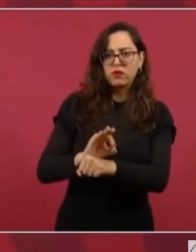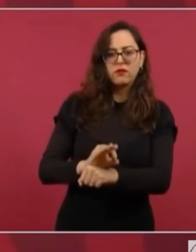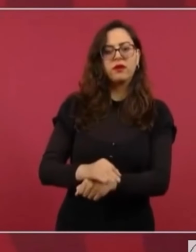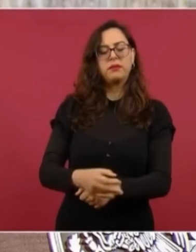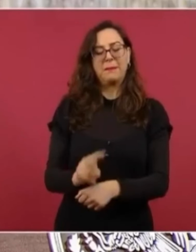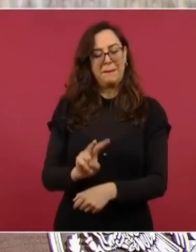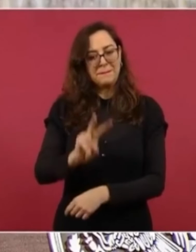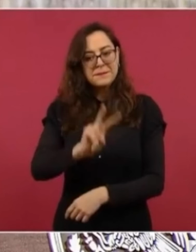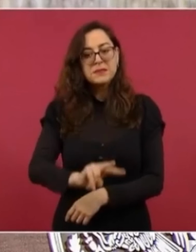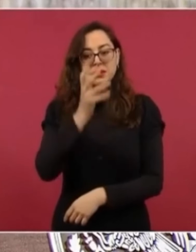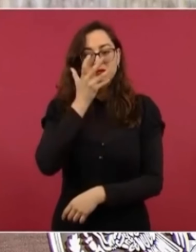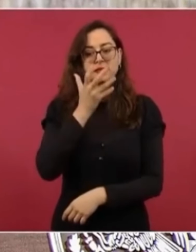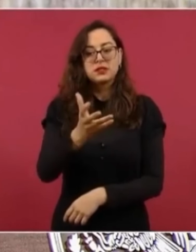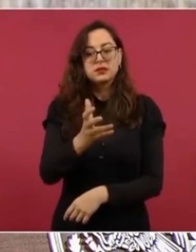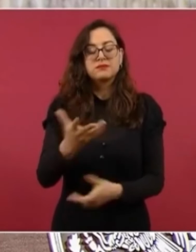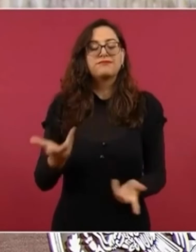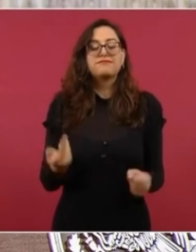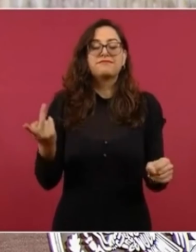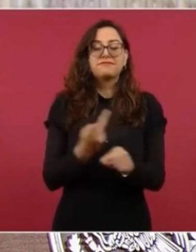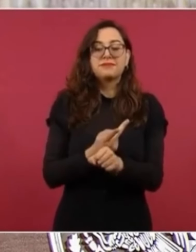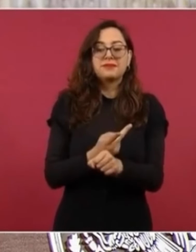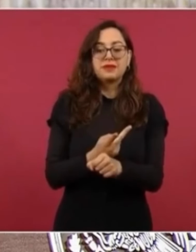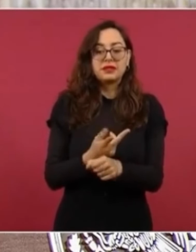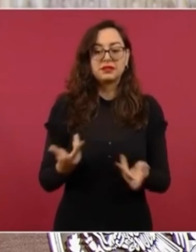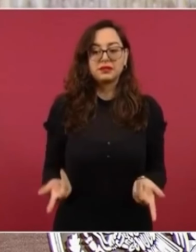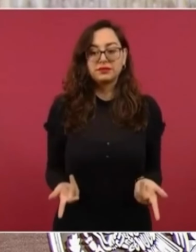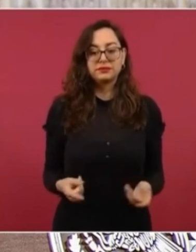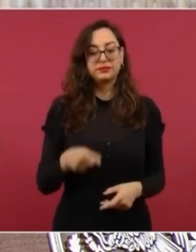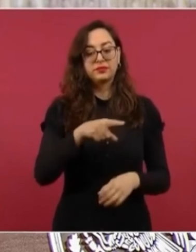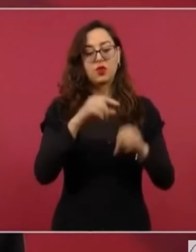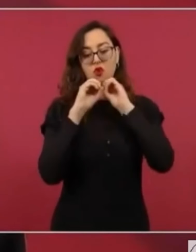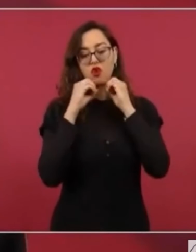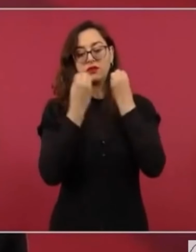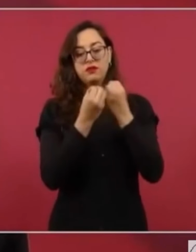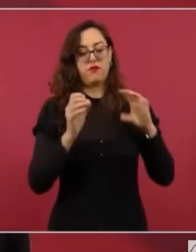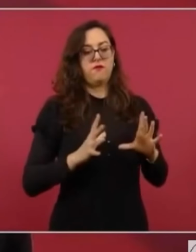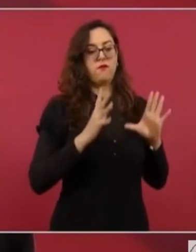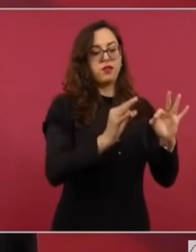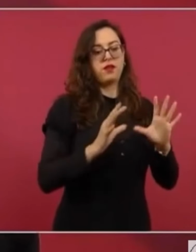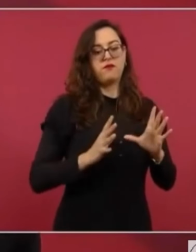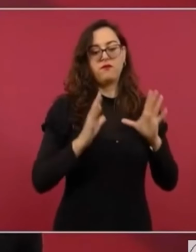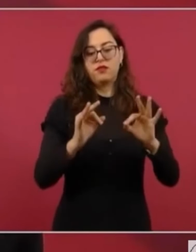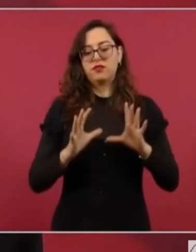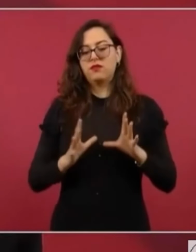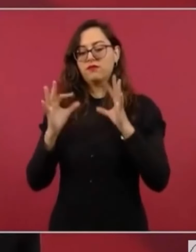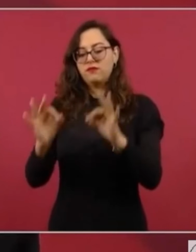porque se crearon muchos de estos organismos